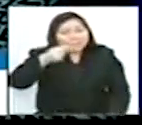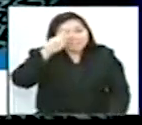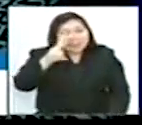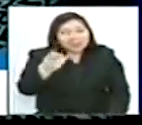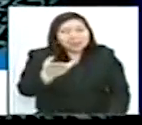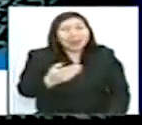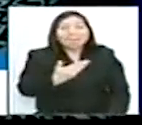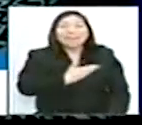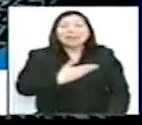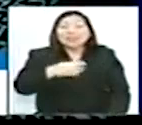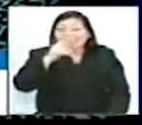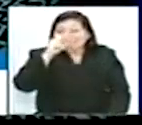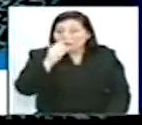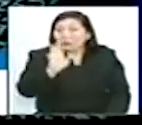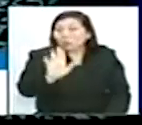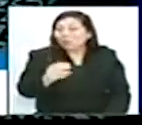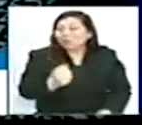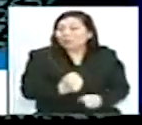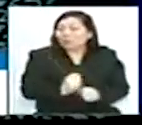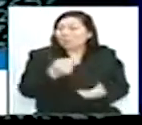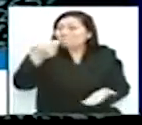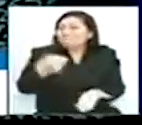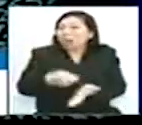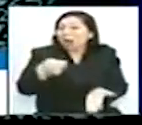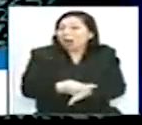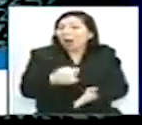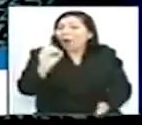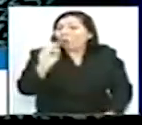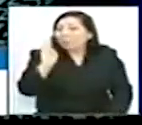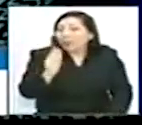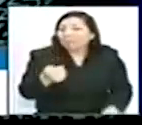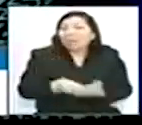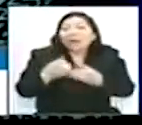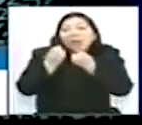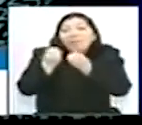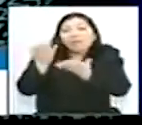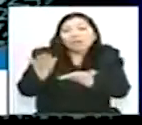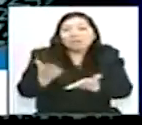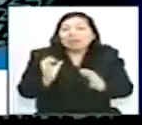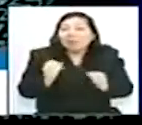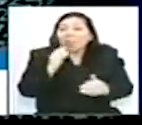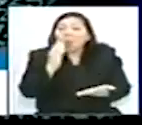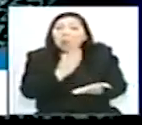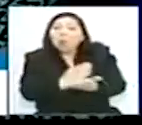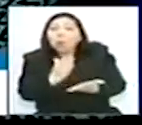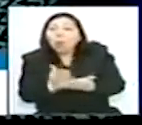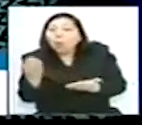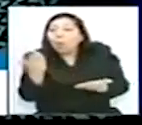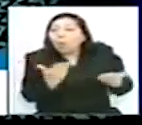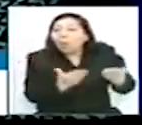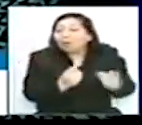través del señor Martín Vizcarra y sus funcionarios, le están pagando a Odebrecht por información que va a llegar sesgada, que va a